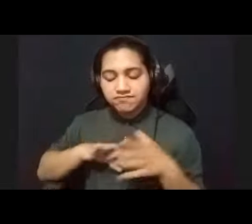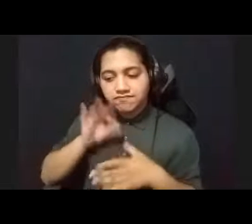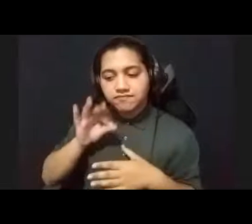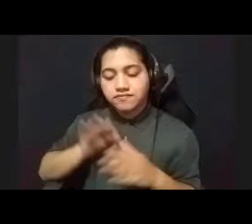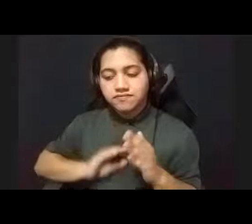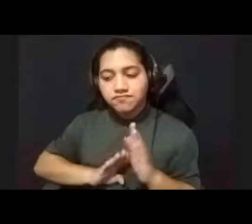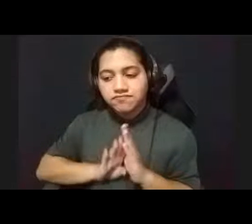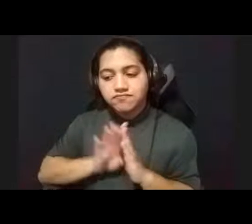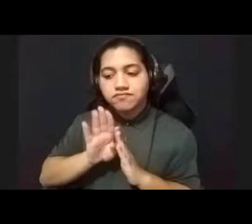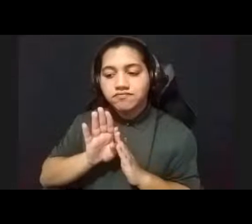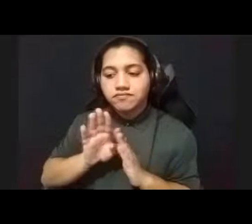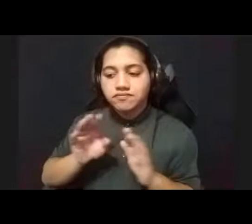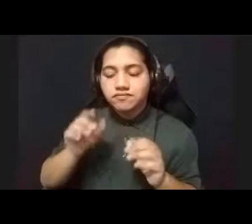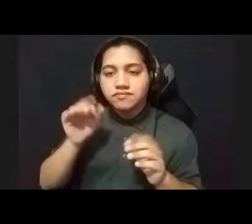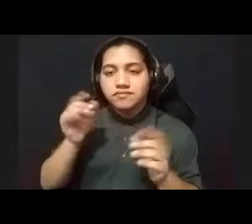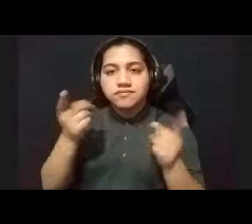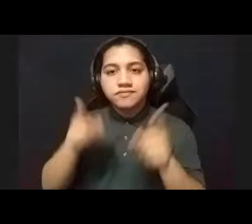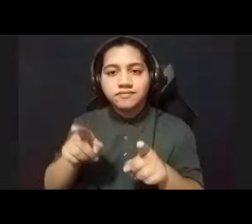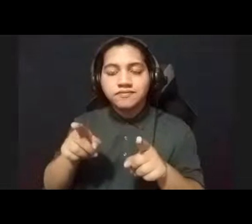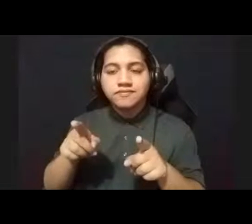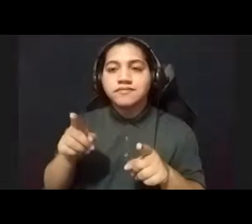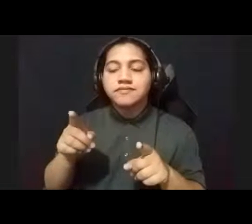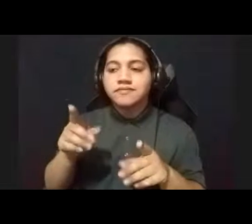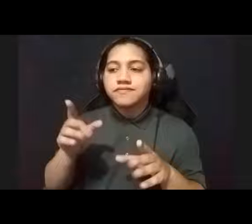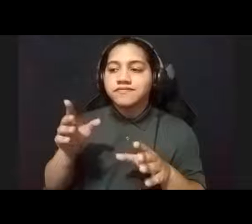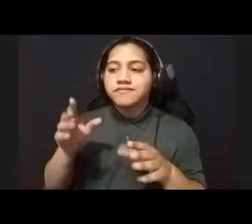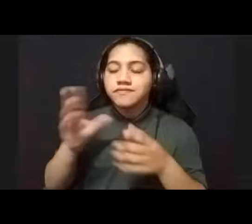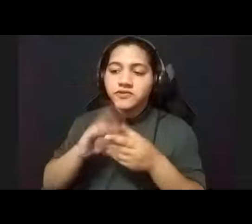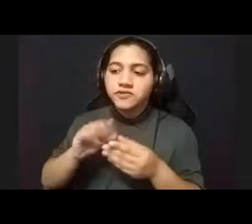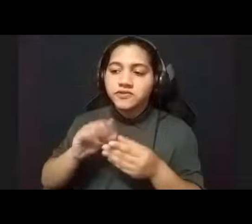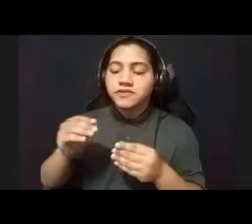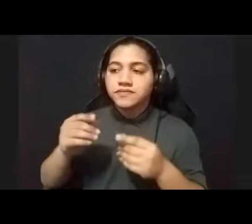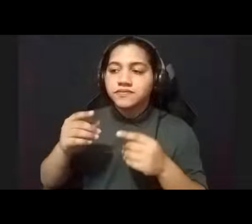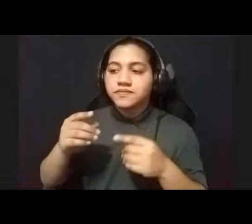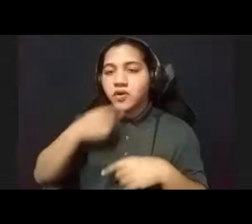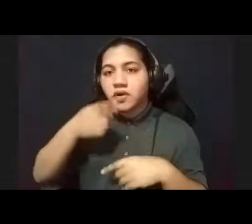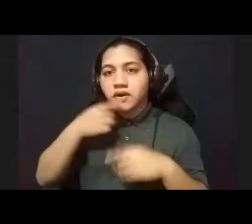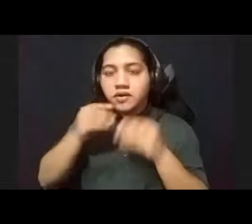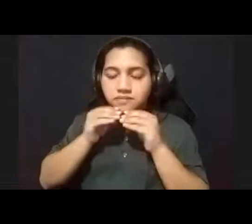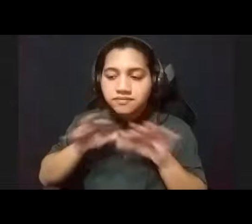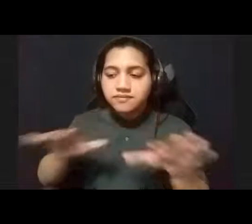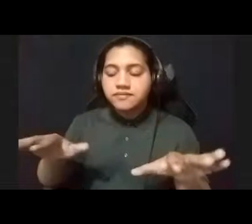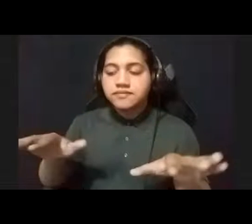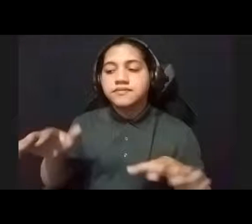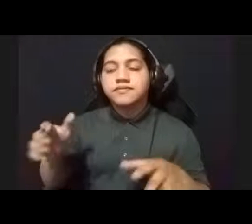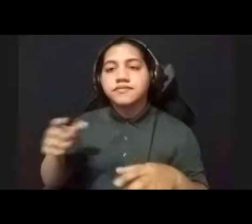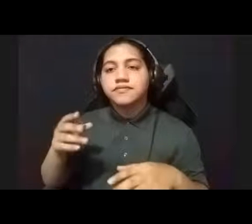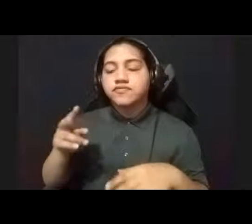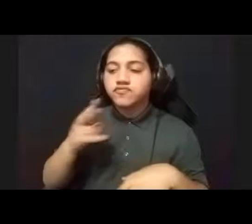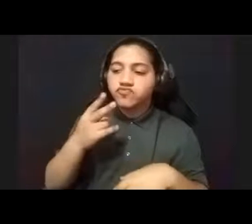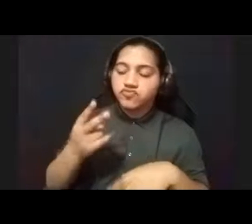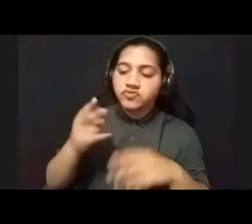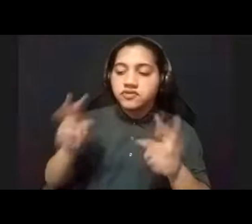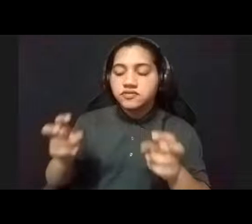tan enigmático que ocurre a tantos narradores orales. Hay 2 temas más que han formado mi repertorio como